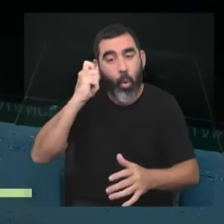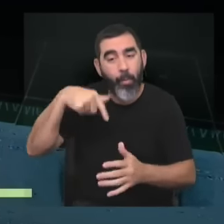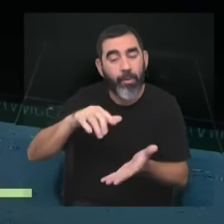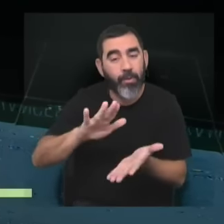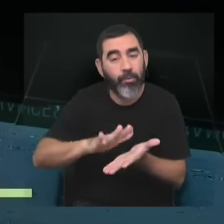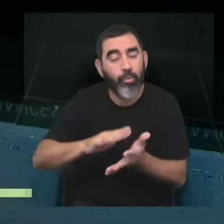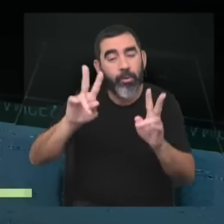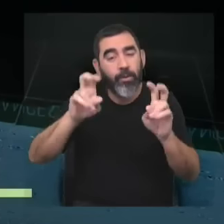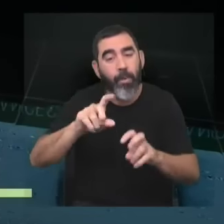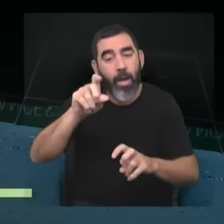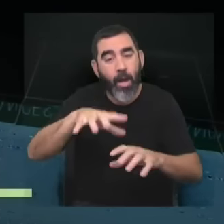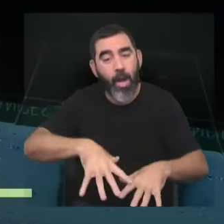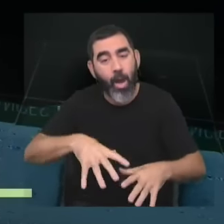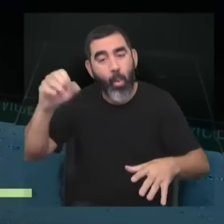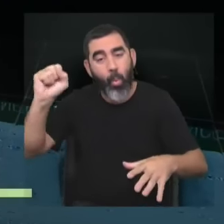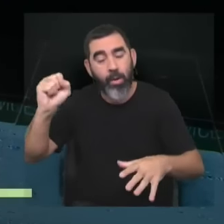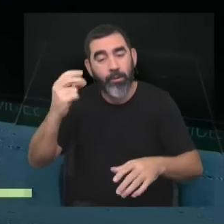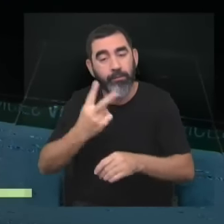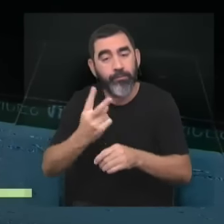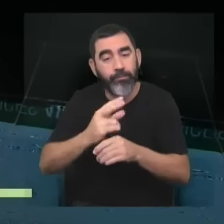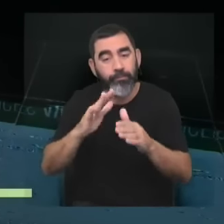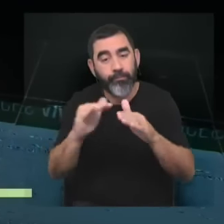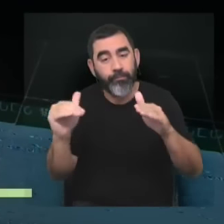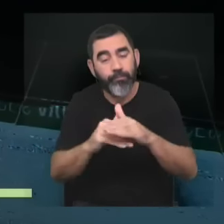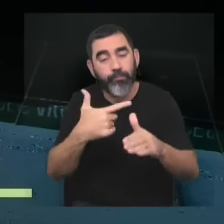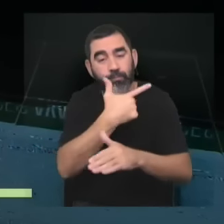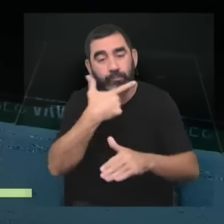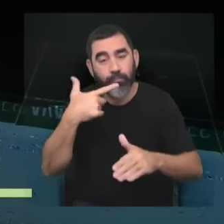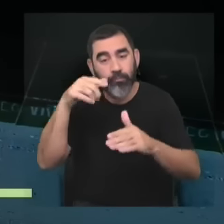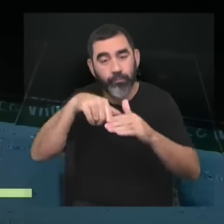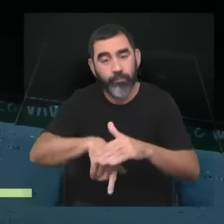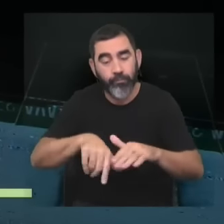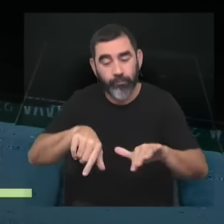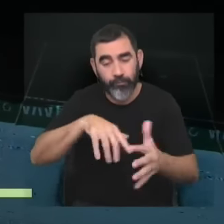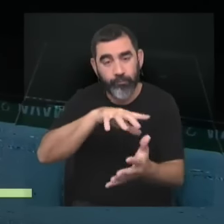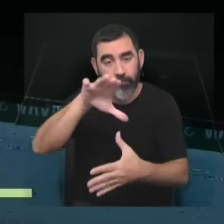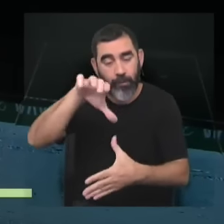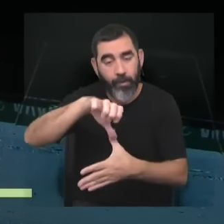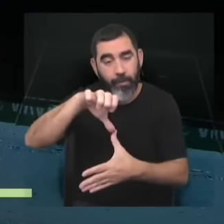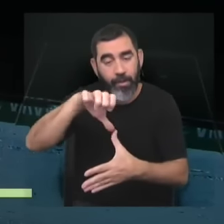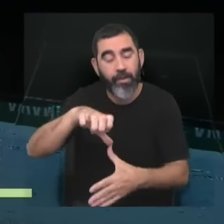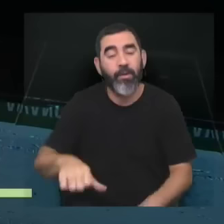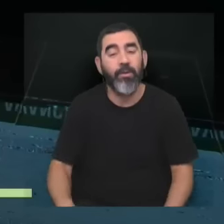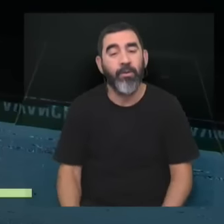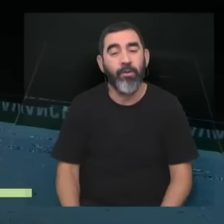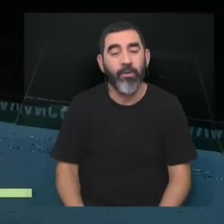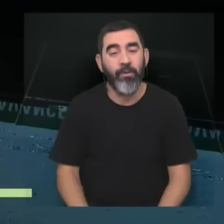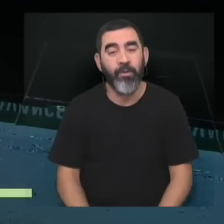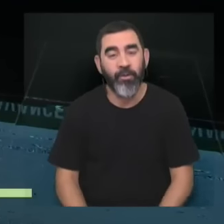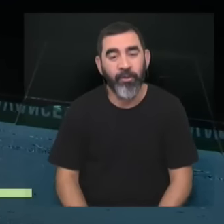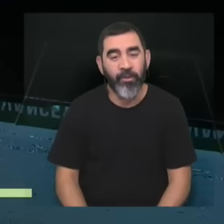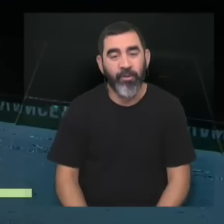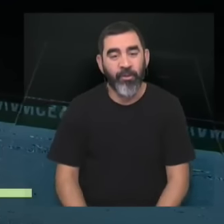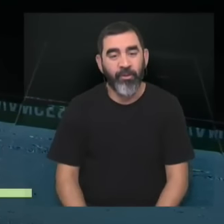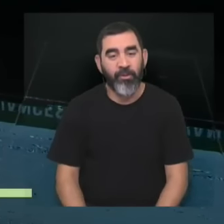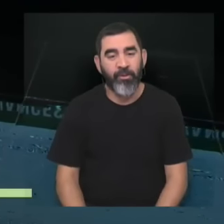extracción del agua de la segunda reserva de Agua Dulce subterránea eh que tiene este continente como es el acuífero eh guaraní